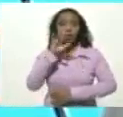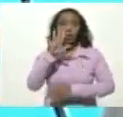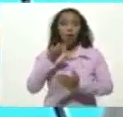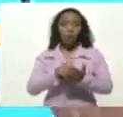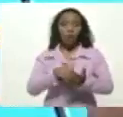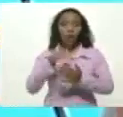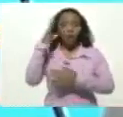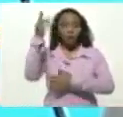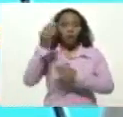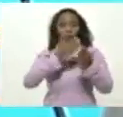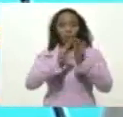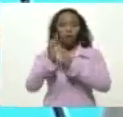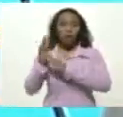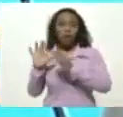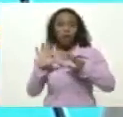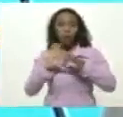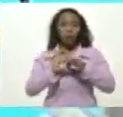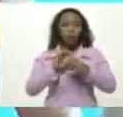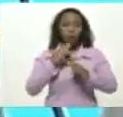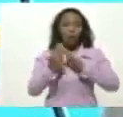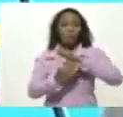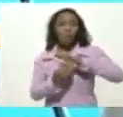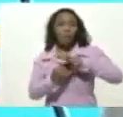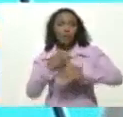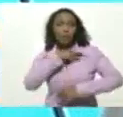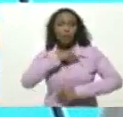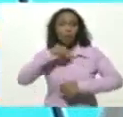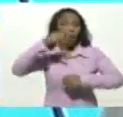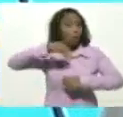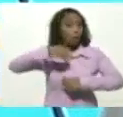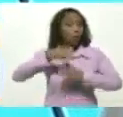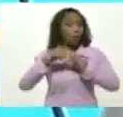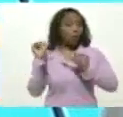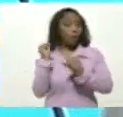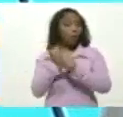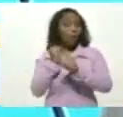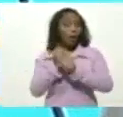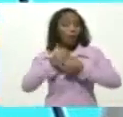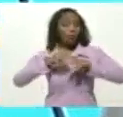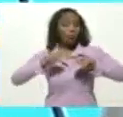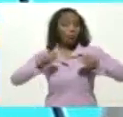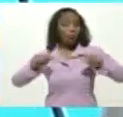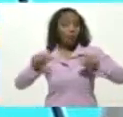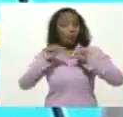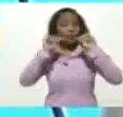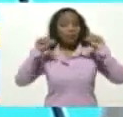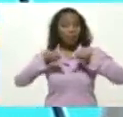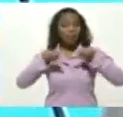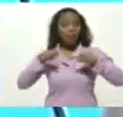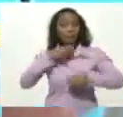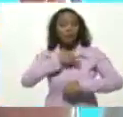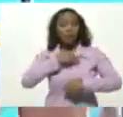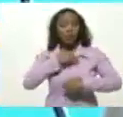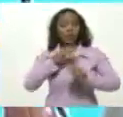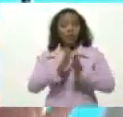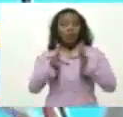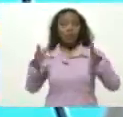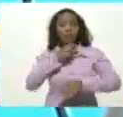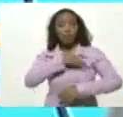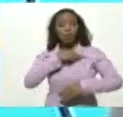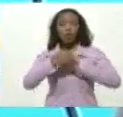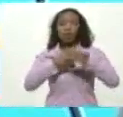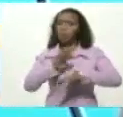consejos comunales asociados a las bases de emisiones, y hoy todo este trabajo de territorialización del sistema de emisiones y grandes emisiones lo hacemos